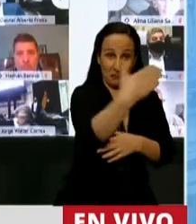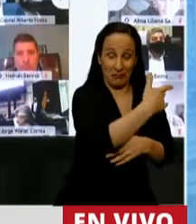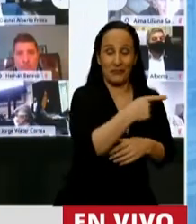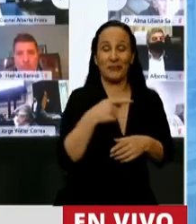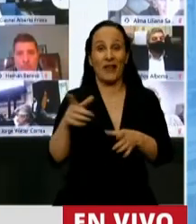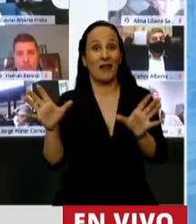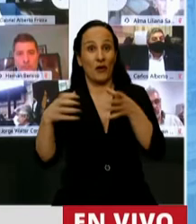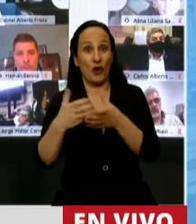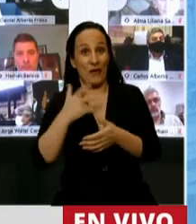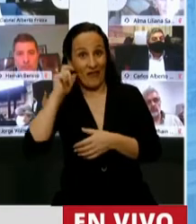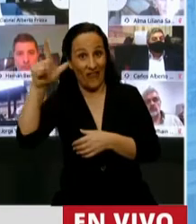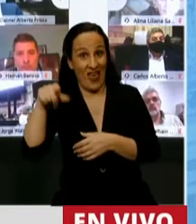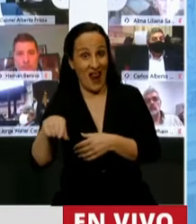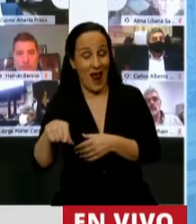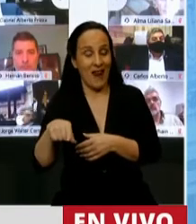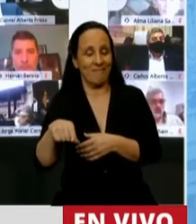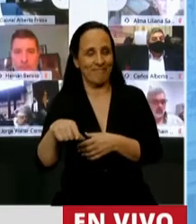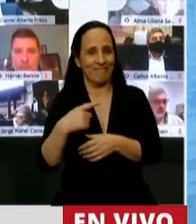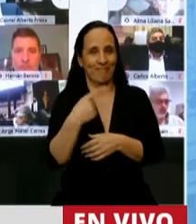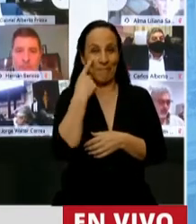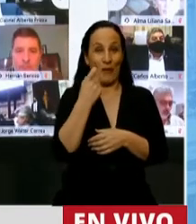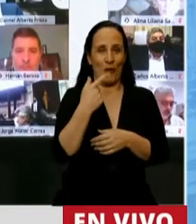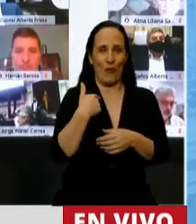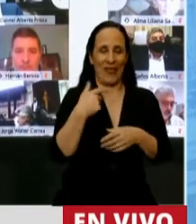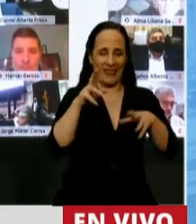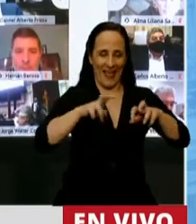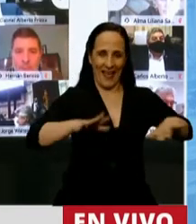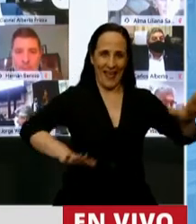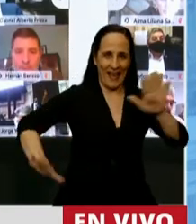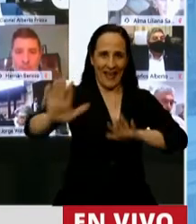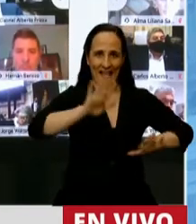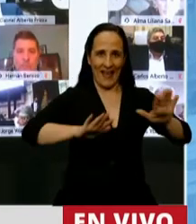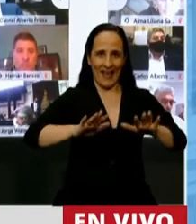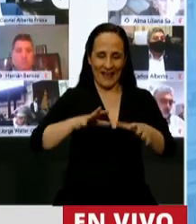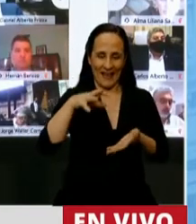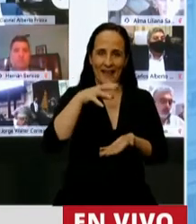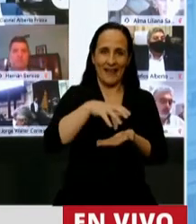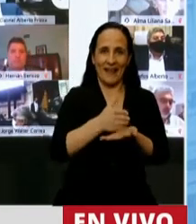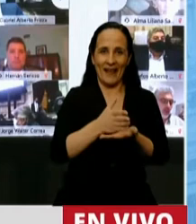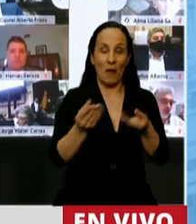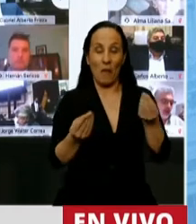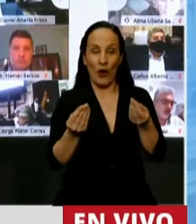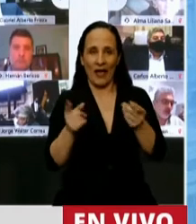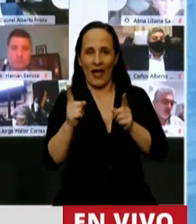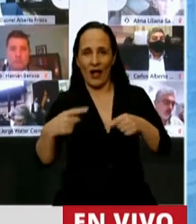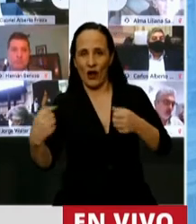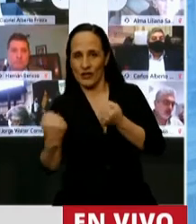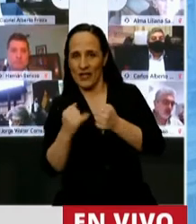bloque federal, me doy cuenta por qué estamos en este espacio y por qué estamos en este lugar y cuáles son las coincidencias que tenemos.